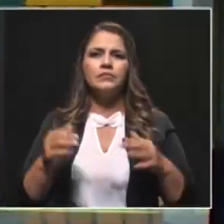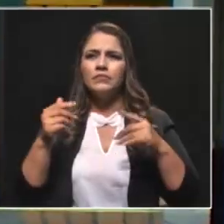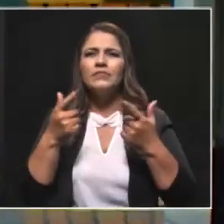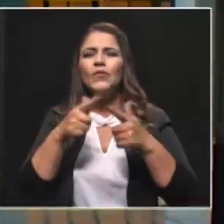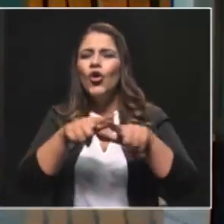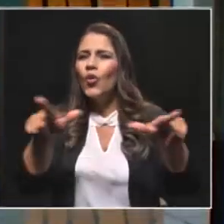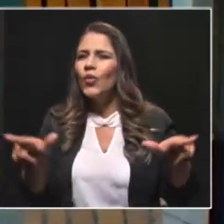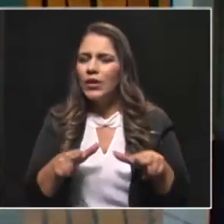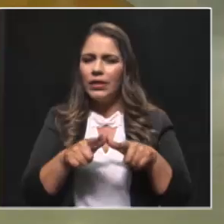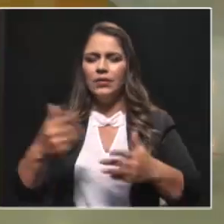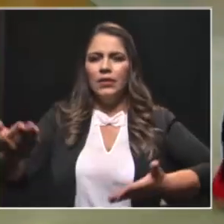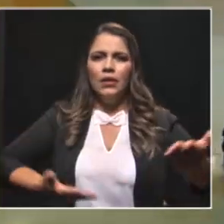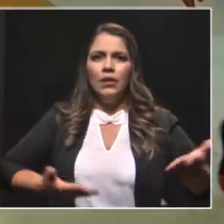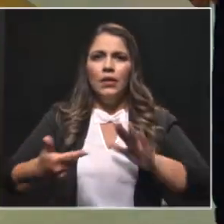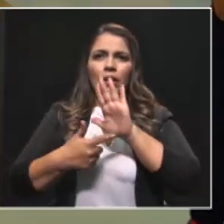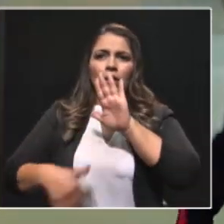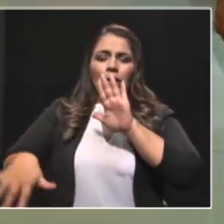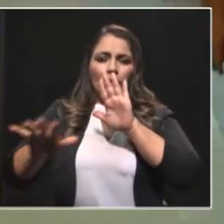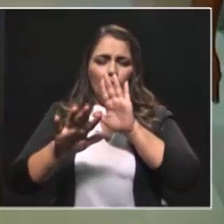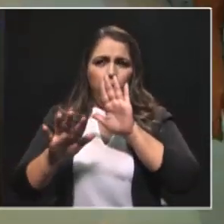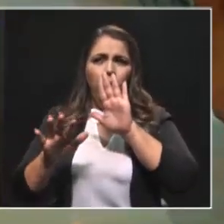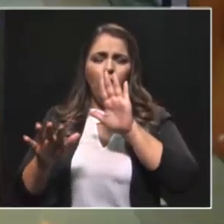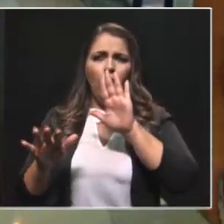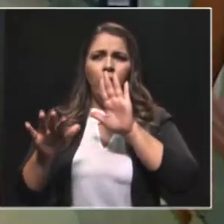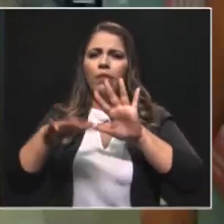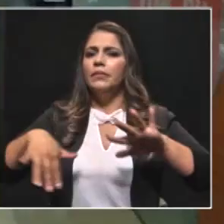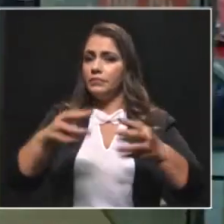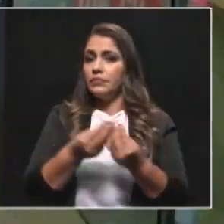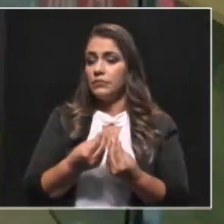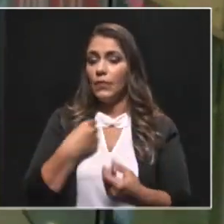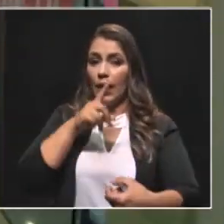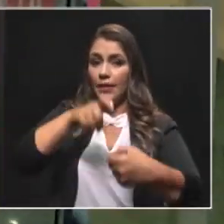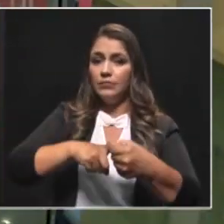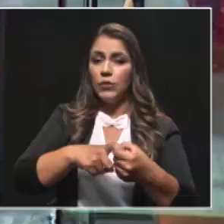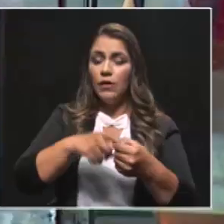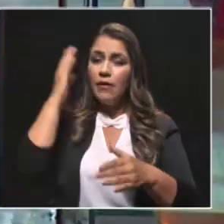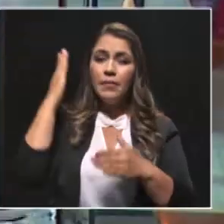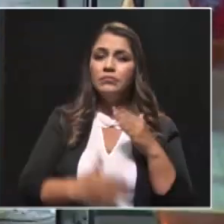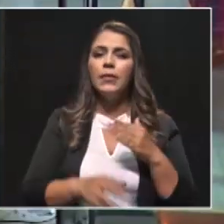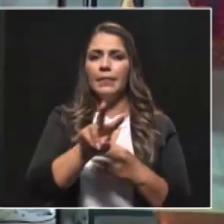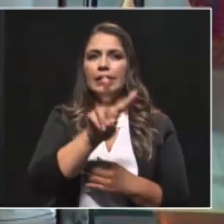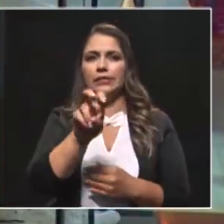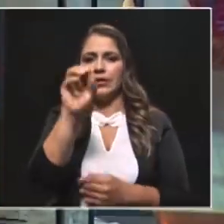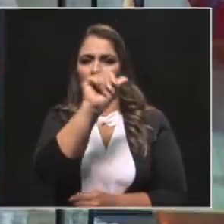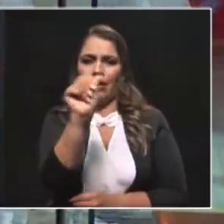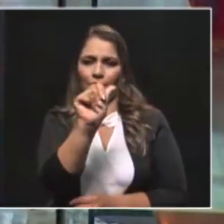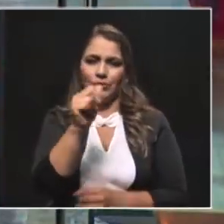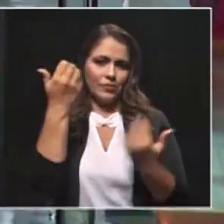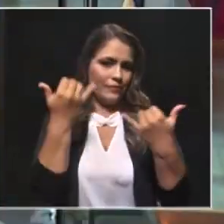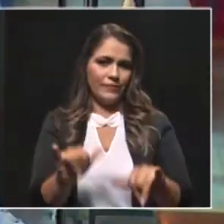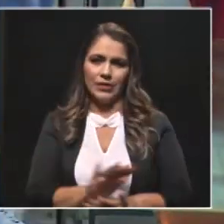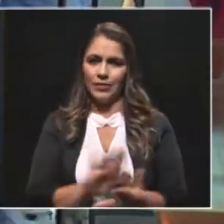han habilitado en los principales centros comerciales de todo el país. El plazo para inscribirse vence el próximo 27 de